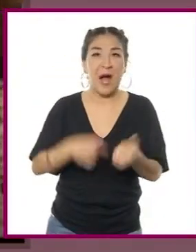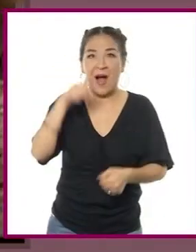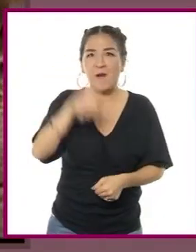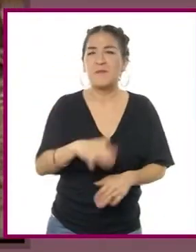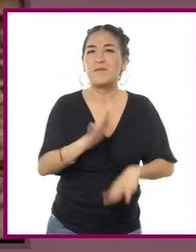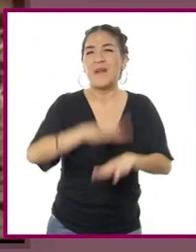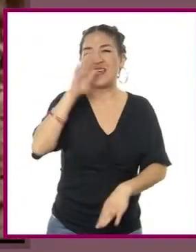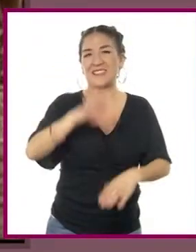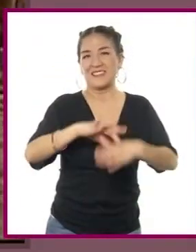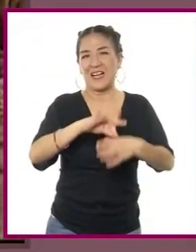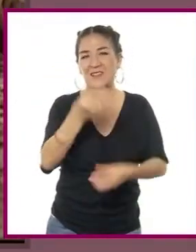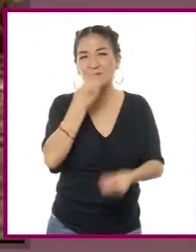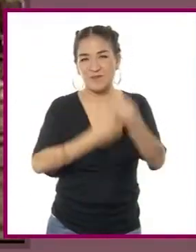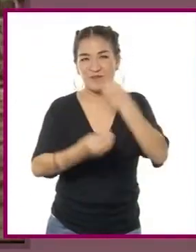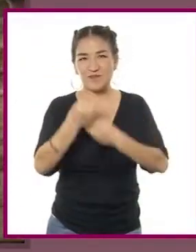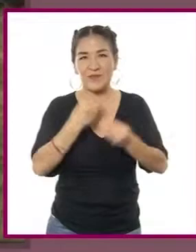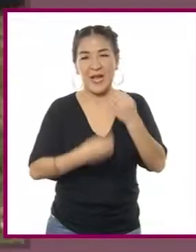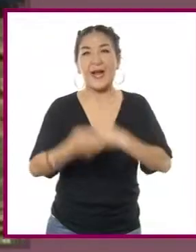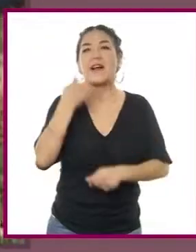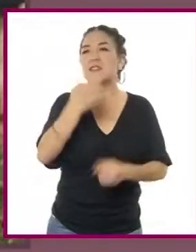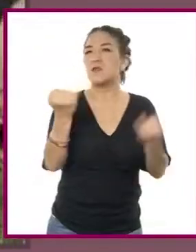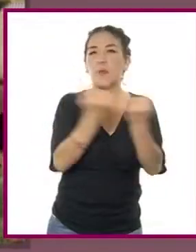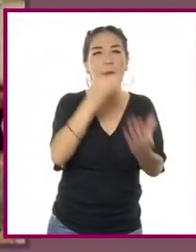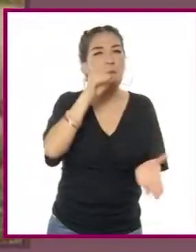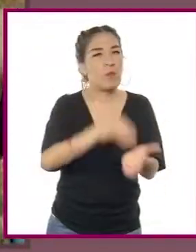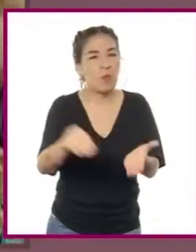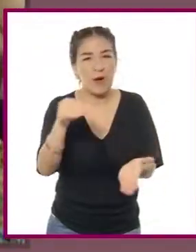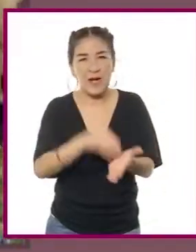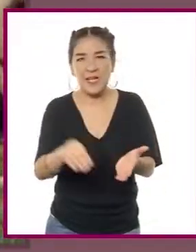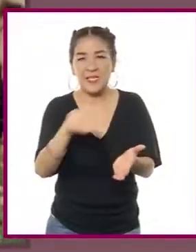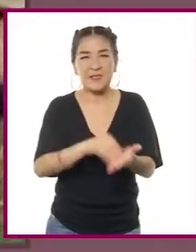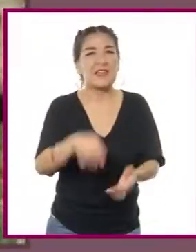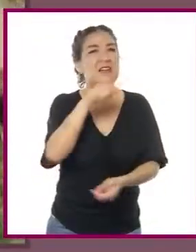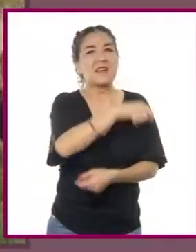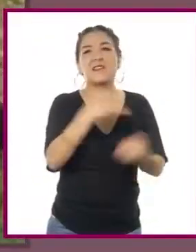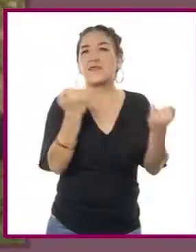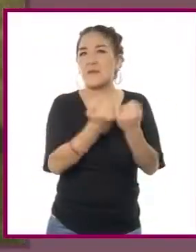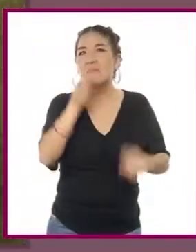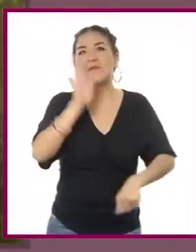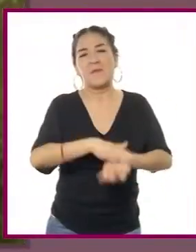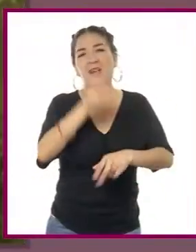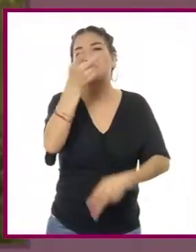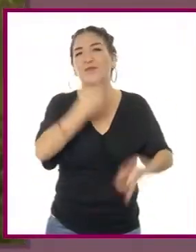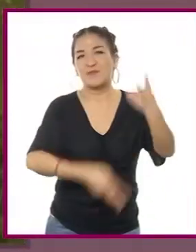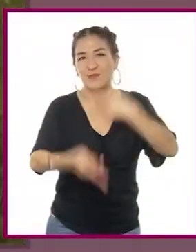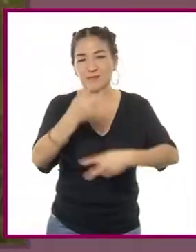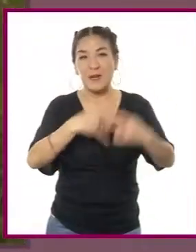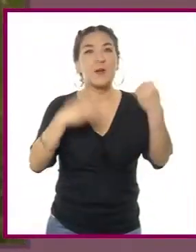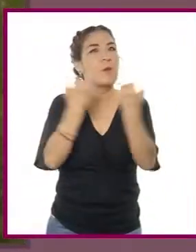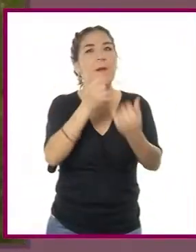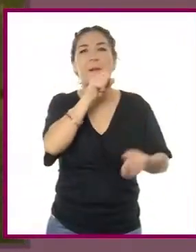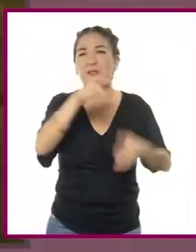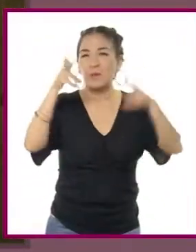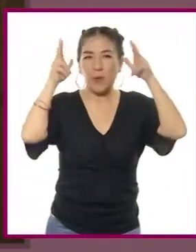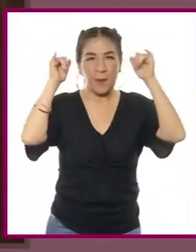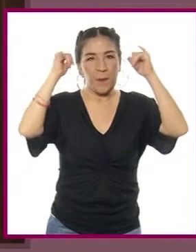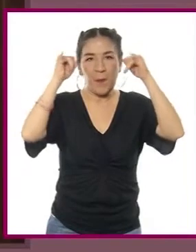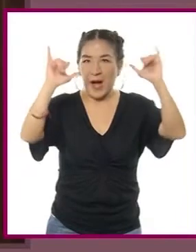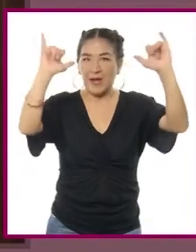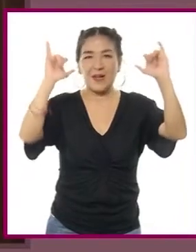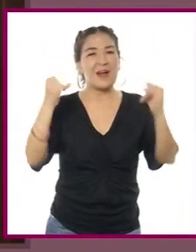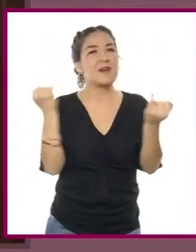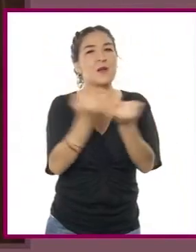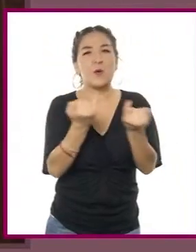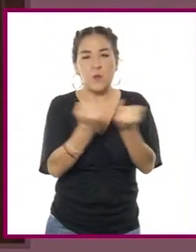Y lo mismo ocurrió con la introducción de los puercos, de los porcinos y en los vacunos. De manera que hubo un cambio